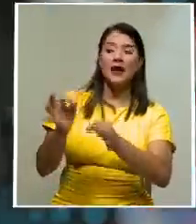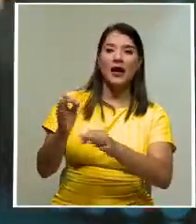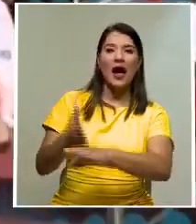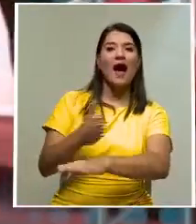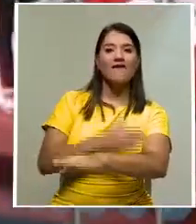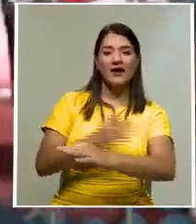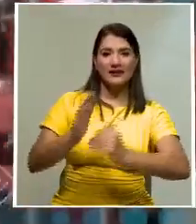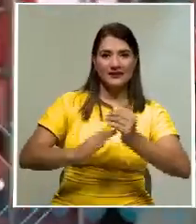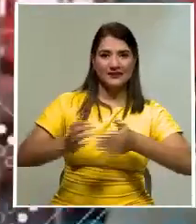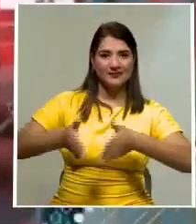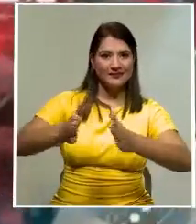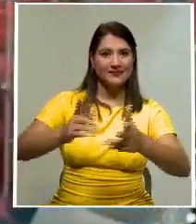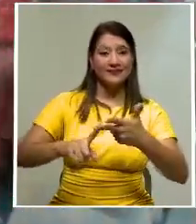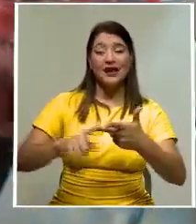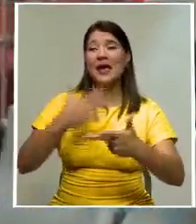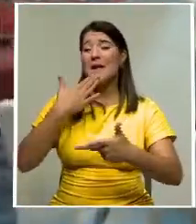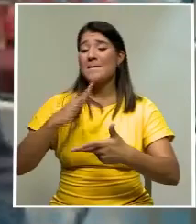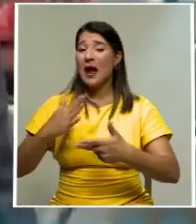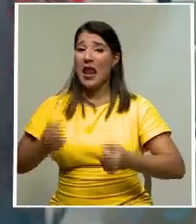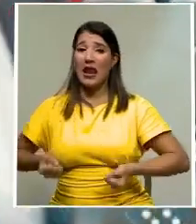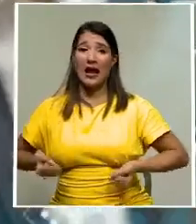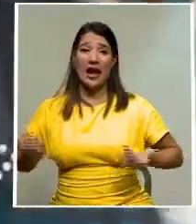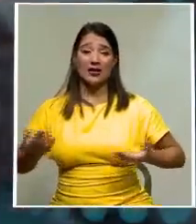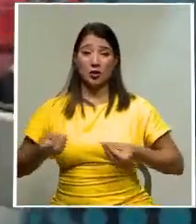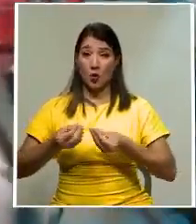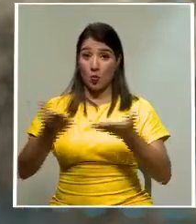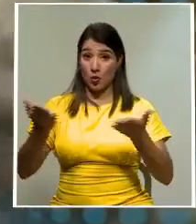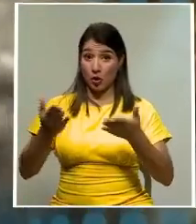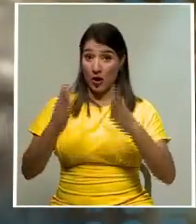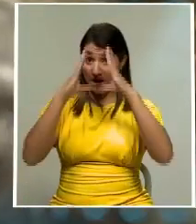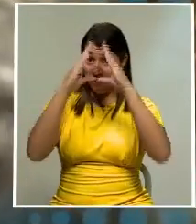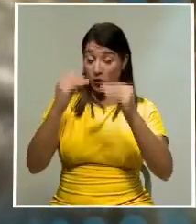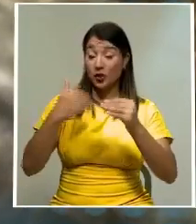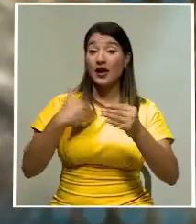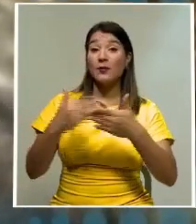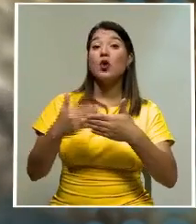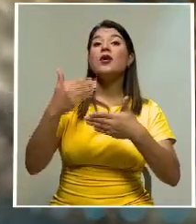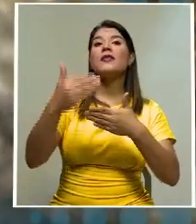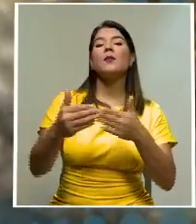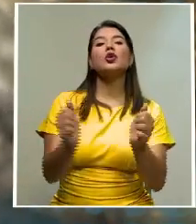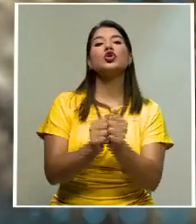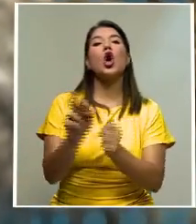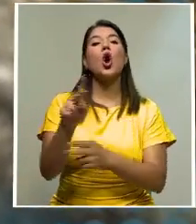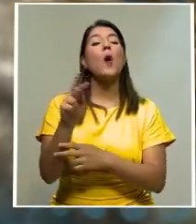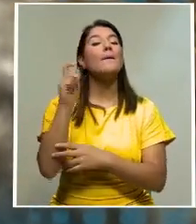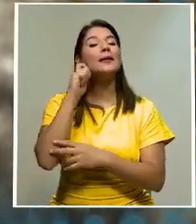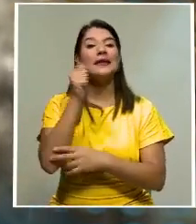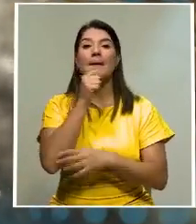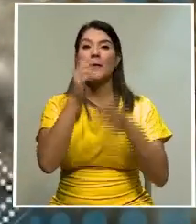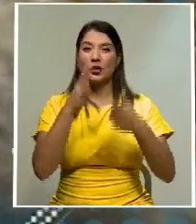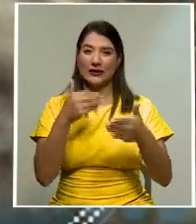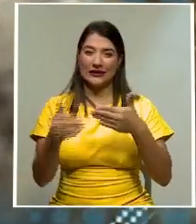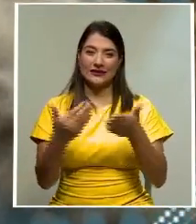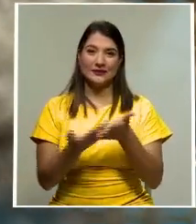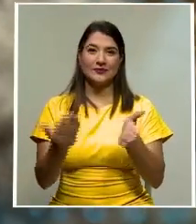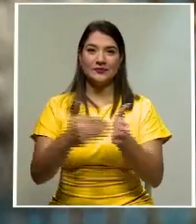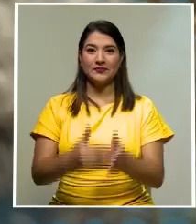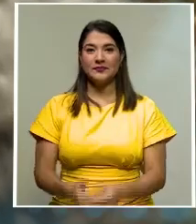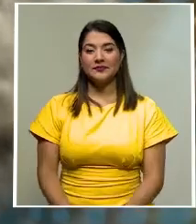deficiencias en la reducción del gasto público. Los detalles de esta información los tendremos en vivo con nuestra compañera Ana Marta Arce. Ya casi